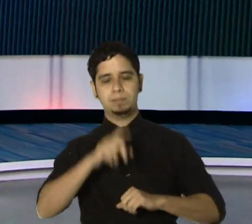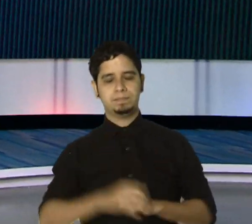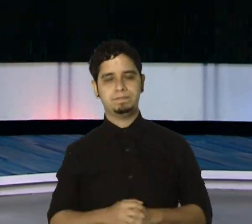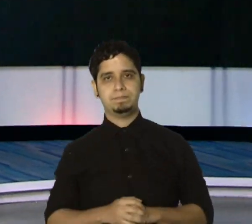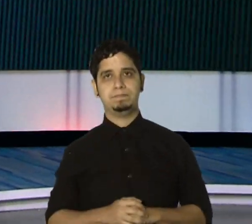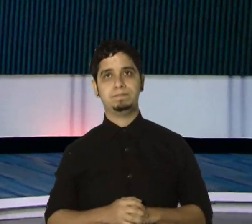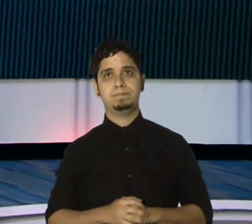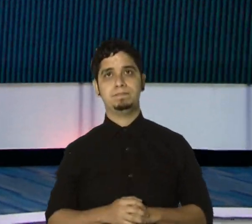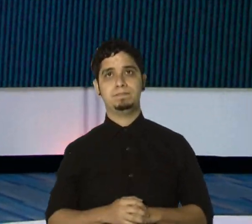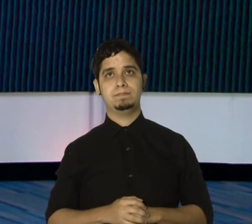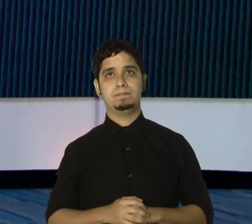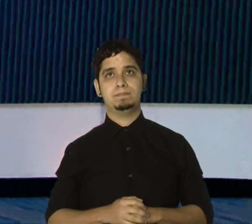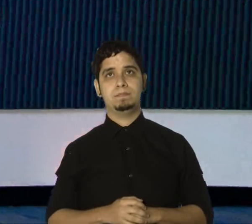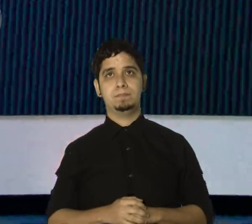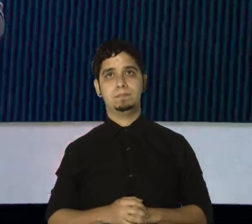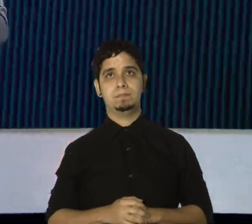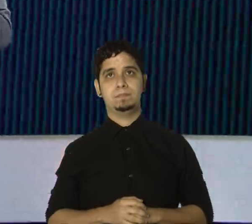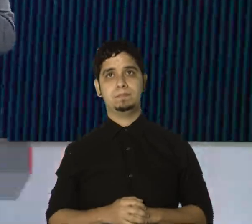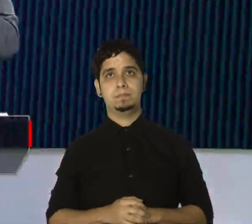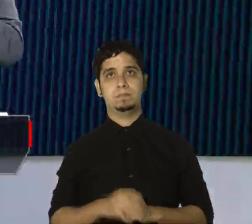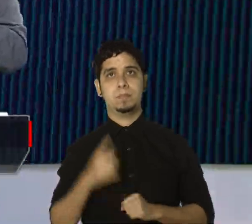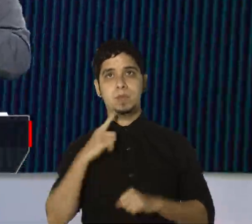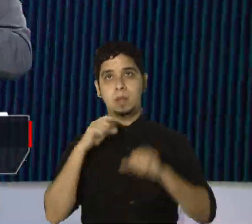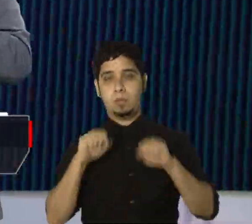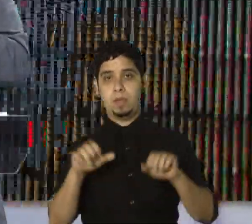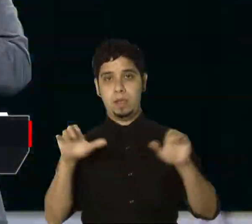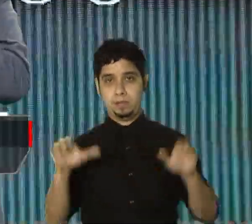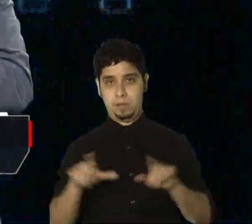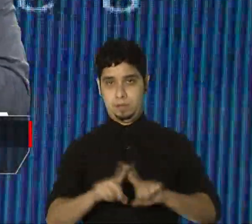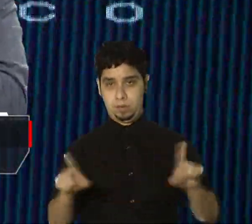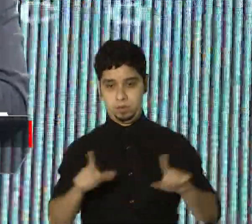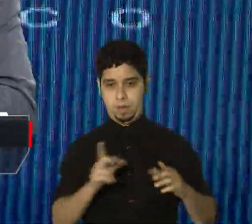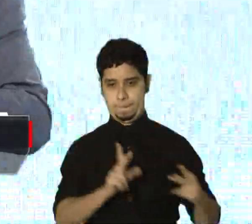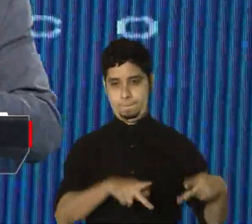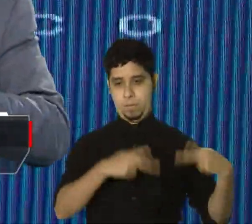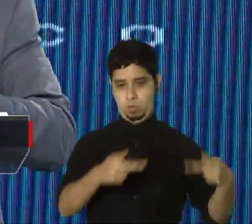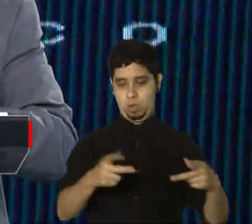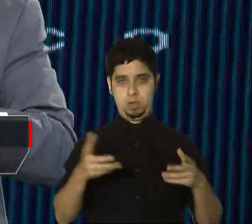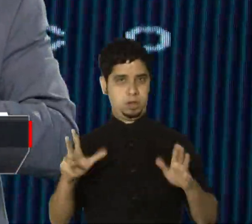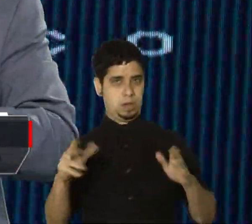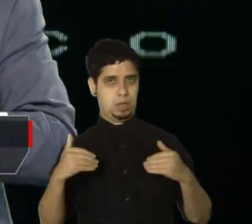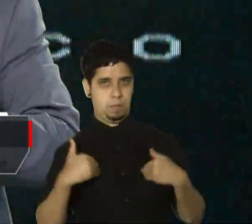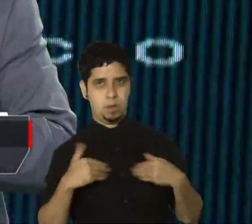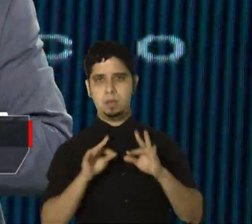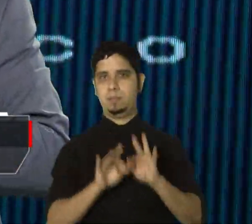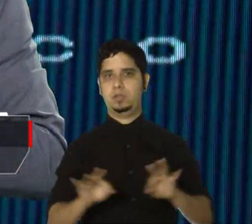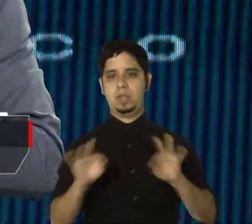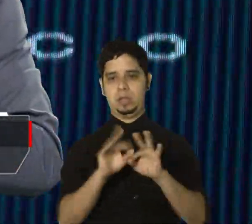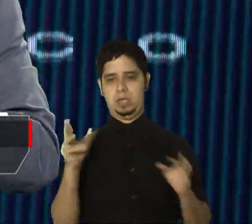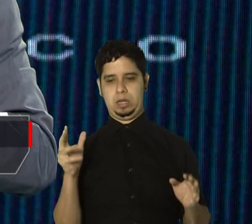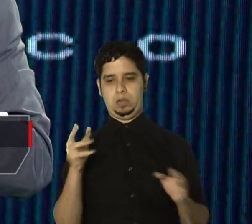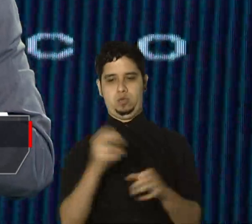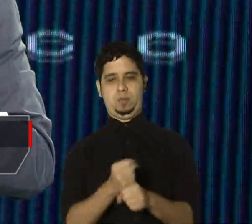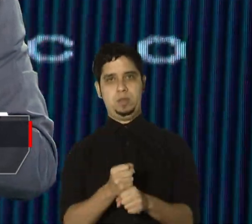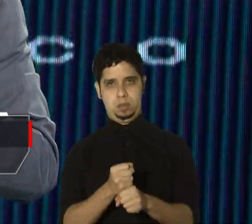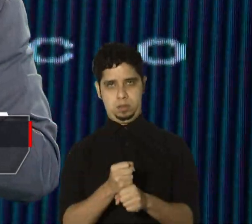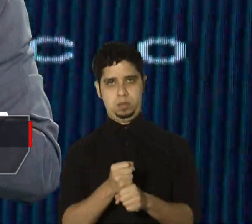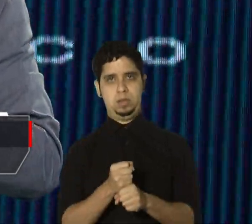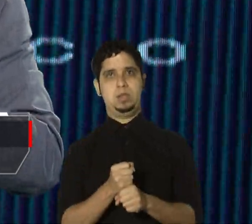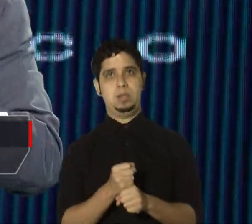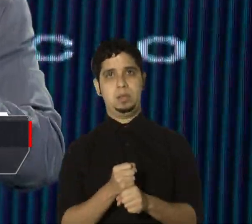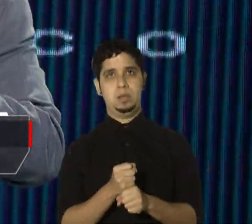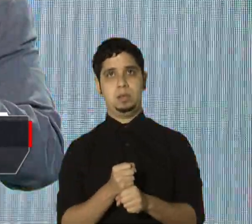hacer una distinción entre lo que se está proponiendo y lo que existe, pues tendría que resumir poco a poco